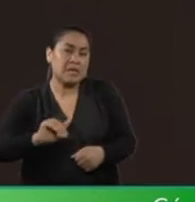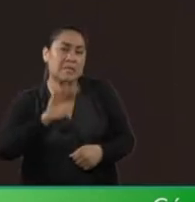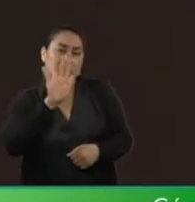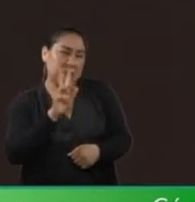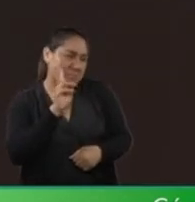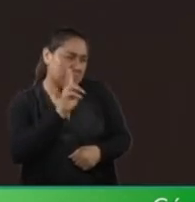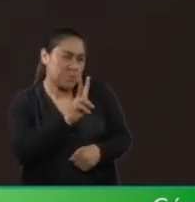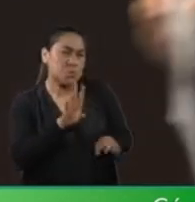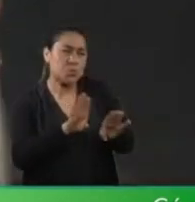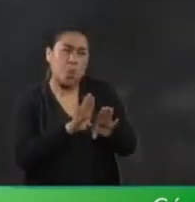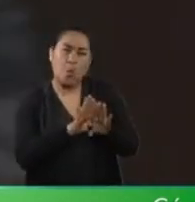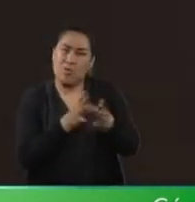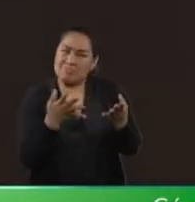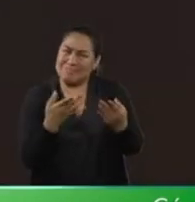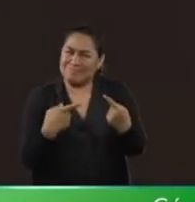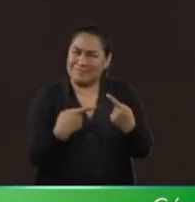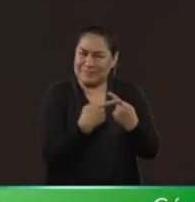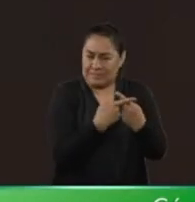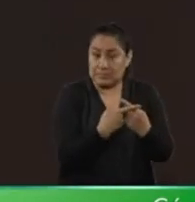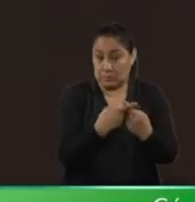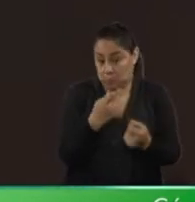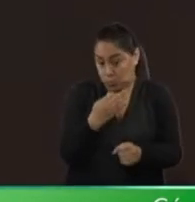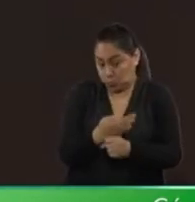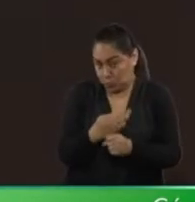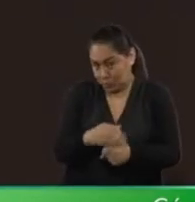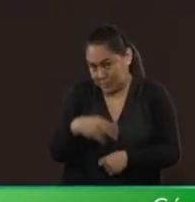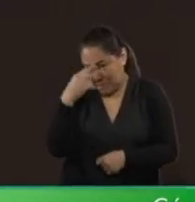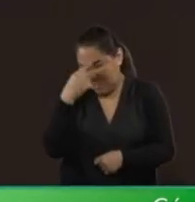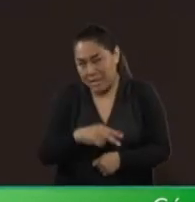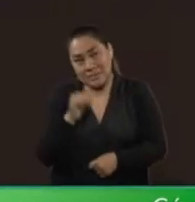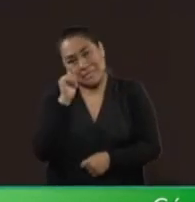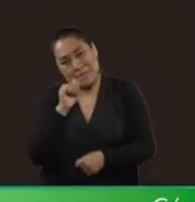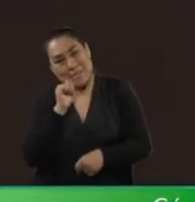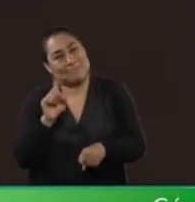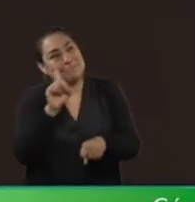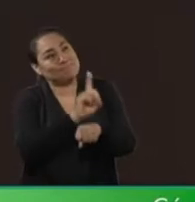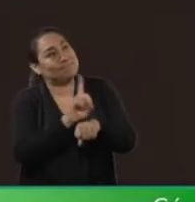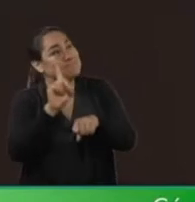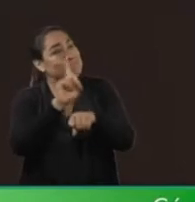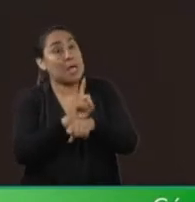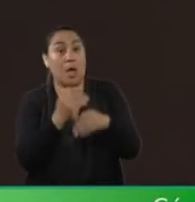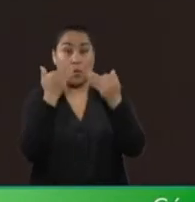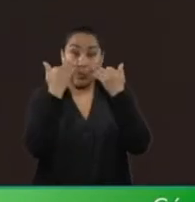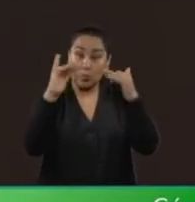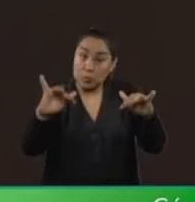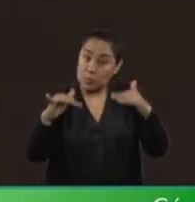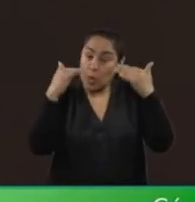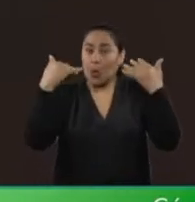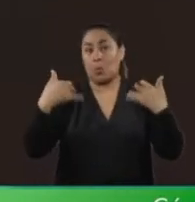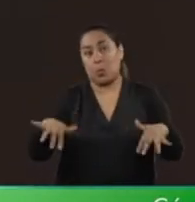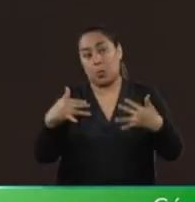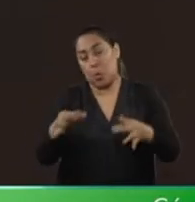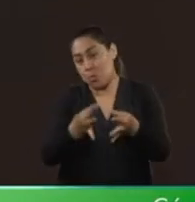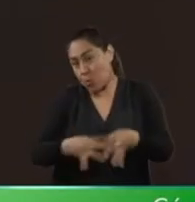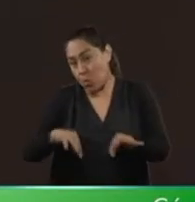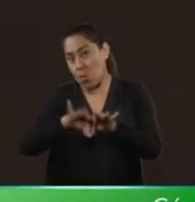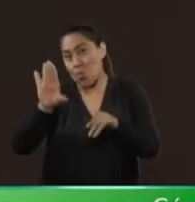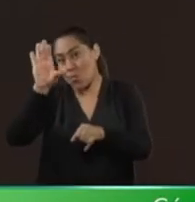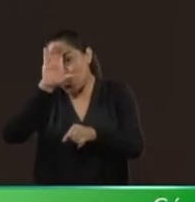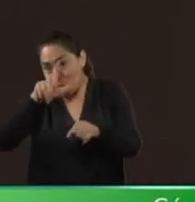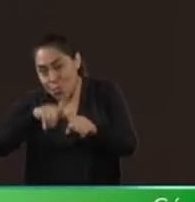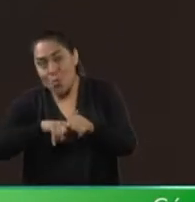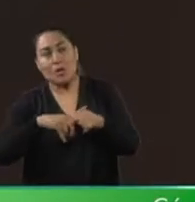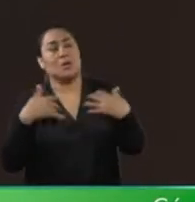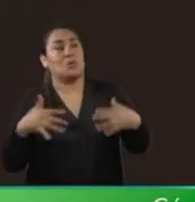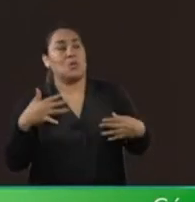nuestra realidad diaria, que vivimos en un país que enaltece nuestros orígenes indígenas, su cultura y su conexión con